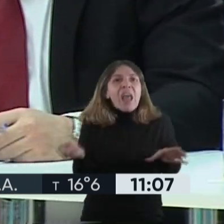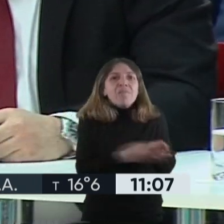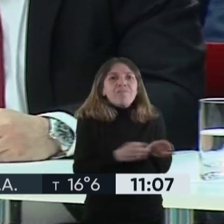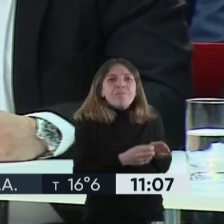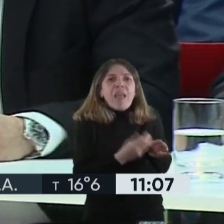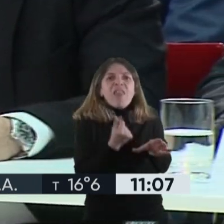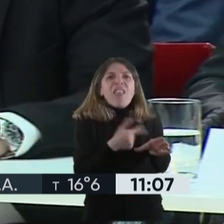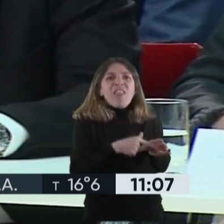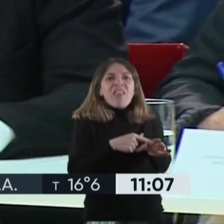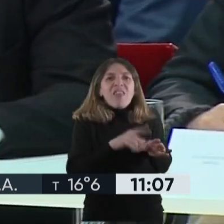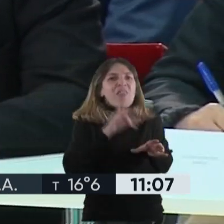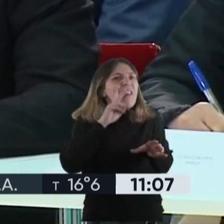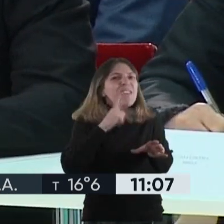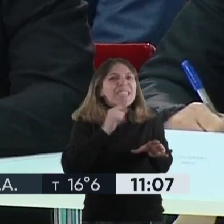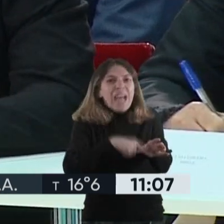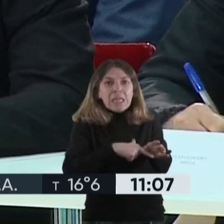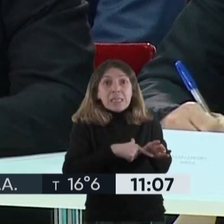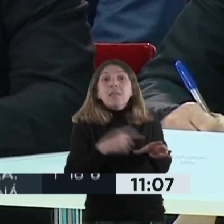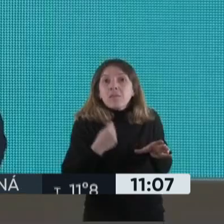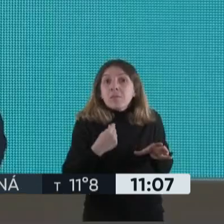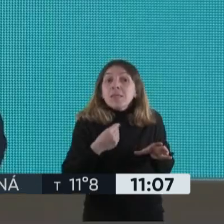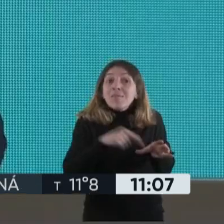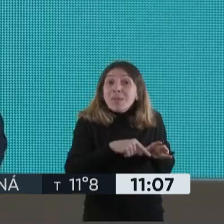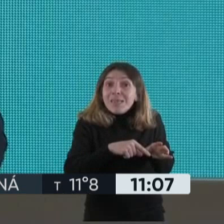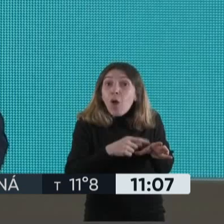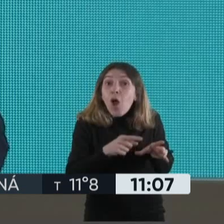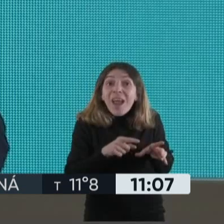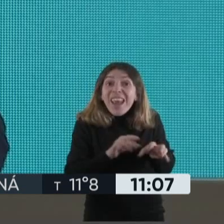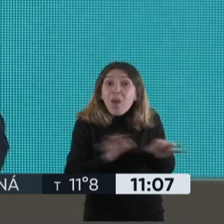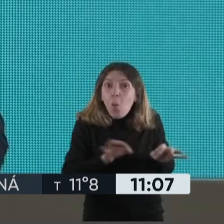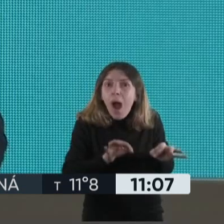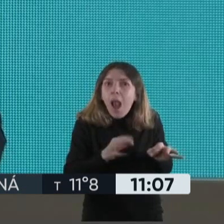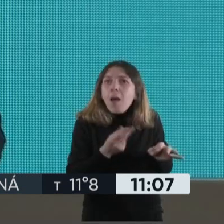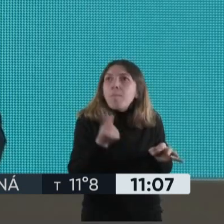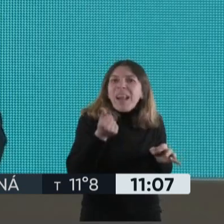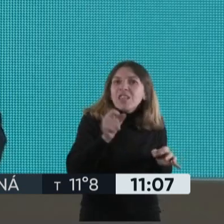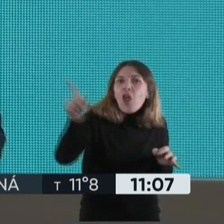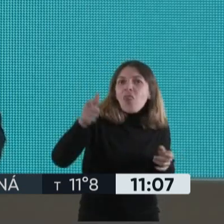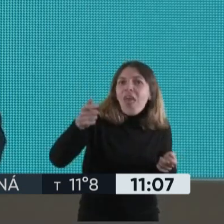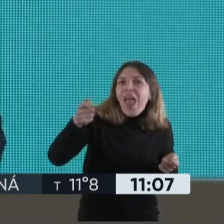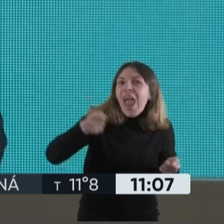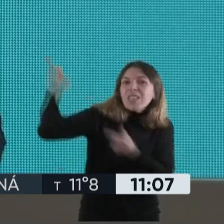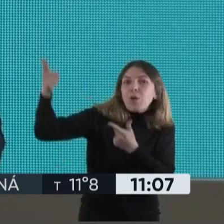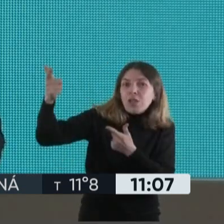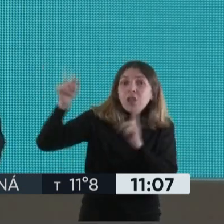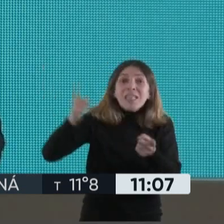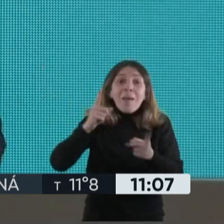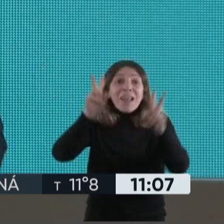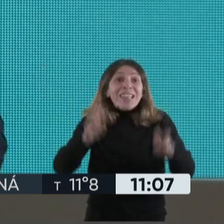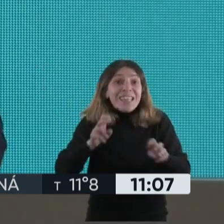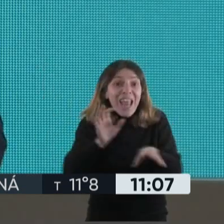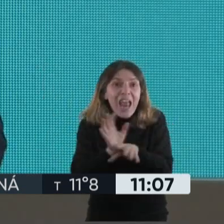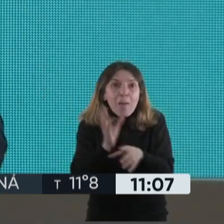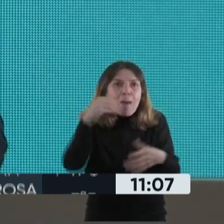su producción incremental valuada a precios de exportación. Y en función del abastecimiento al mercado interno, la reversión del